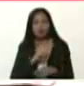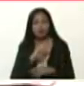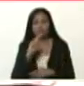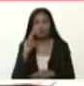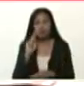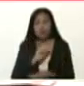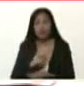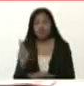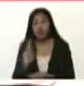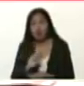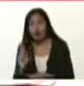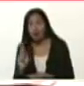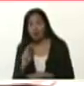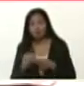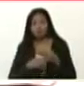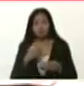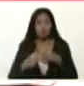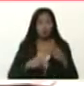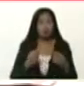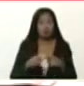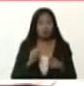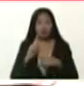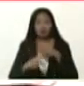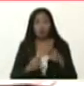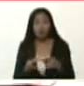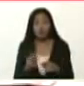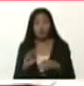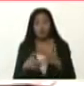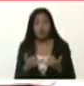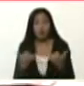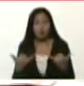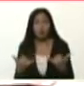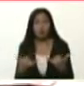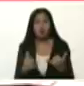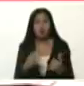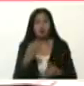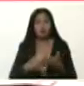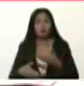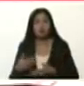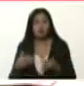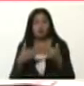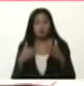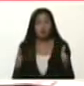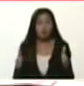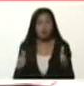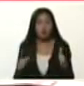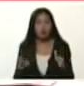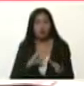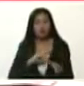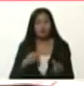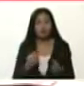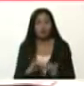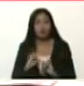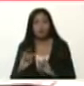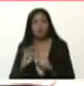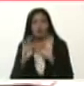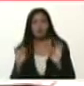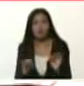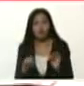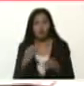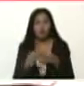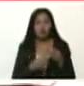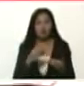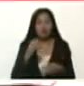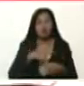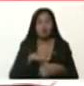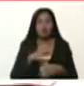que permitan consolidar los procesos productivos y el pleno funcionamiento de los servicios públicos en las entidades federales. Se propone crear el